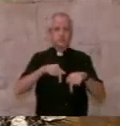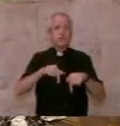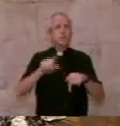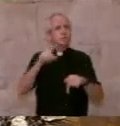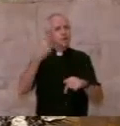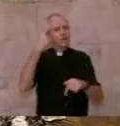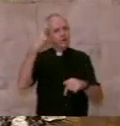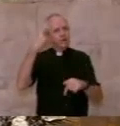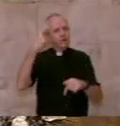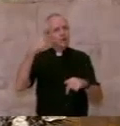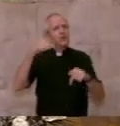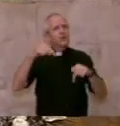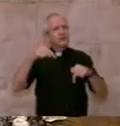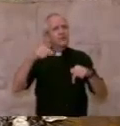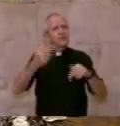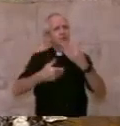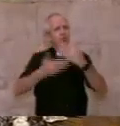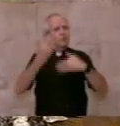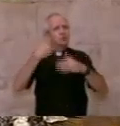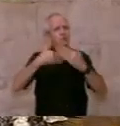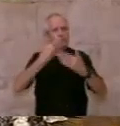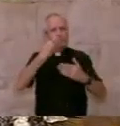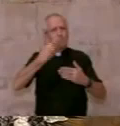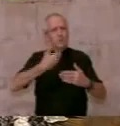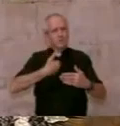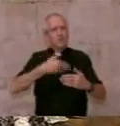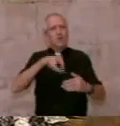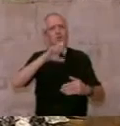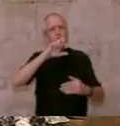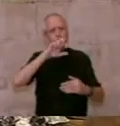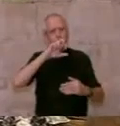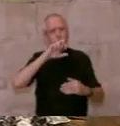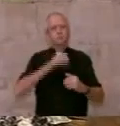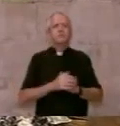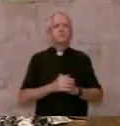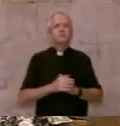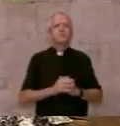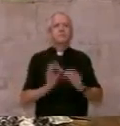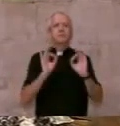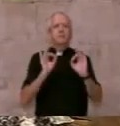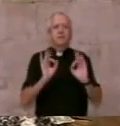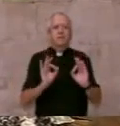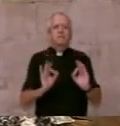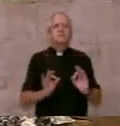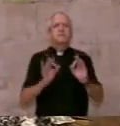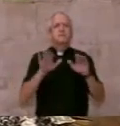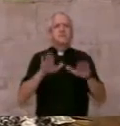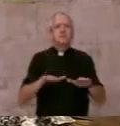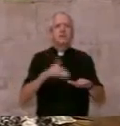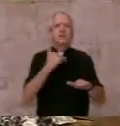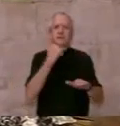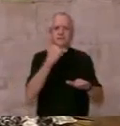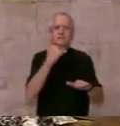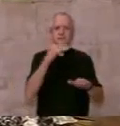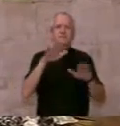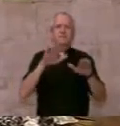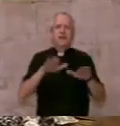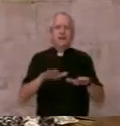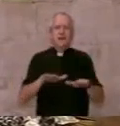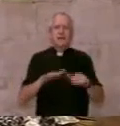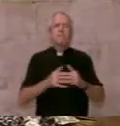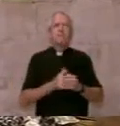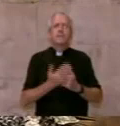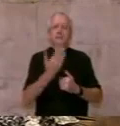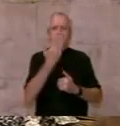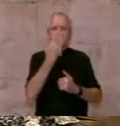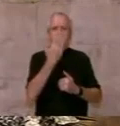Usted lo ha recordado que, como él mismo nos pide a los obispos, que sepa los obispos tenemos que saber, como dice el